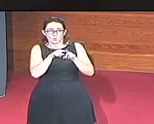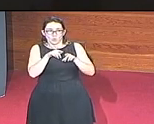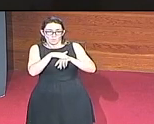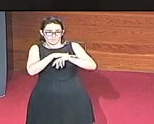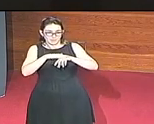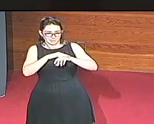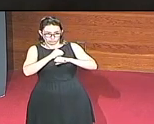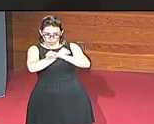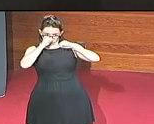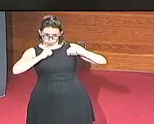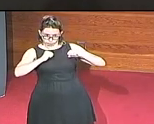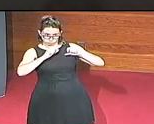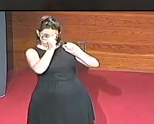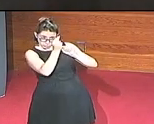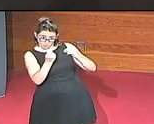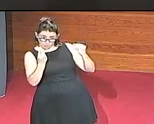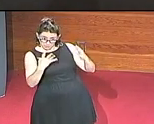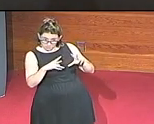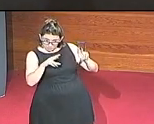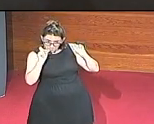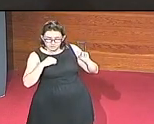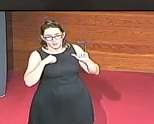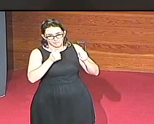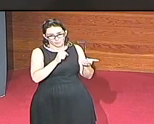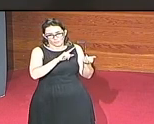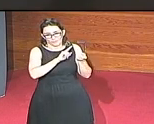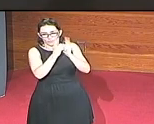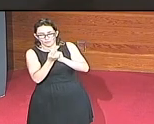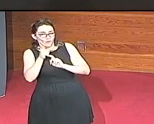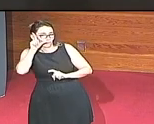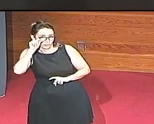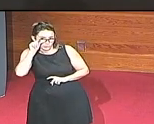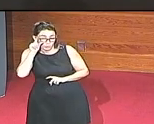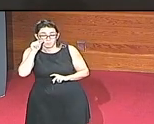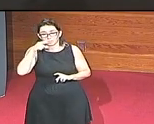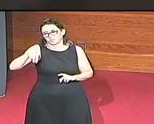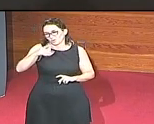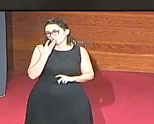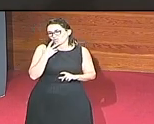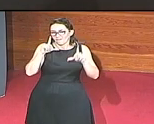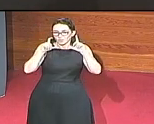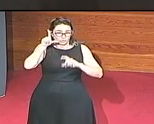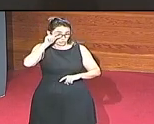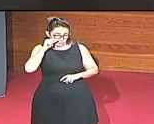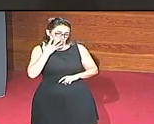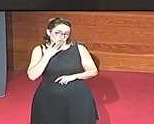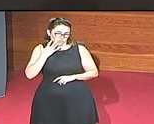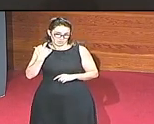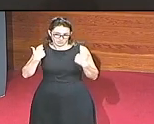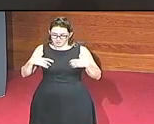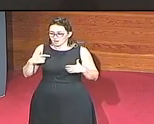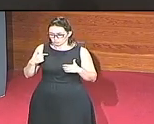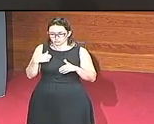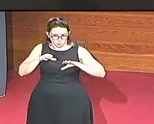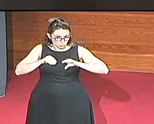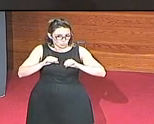baños ya comienzo a pintarlo en photoshop photoshop es una herramienta que ya todo el mundo conoce y que nosotros empleamos